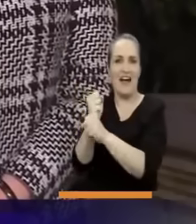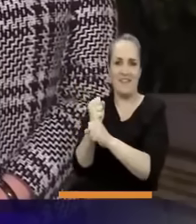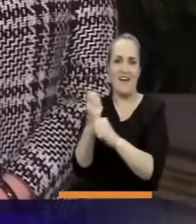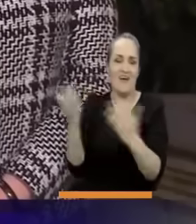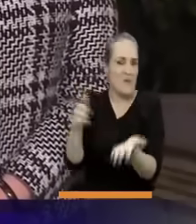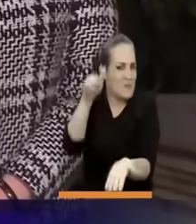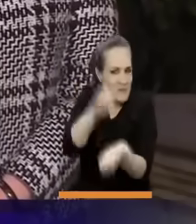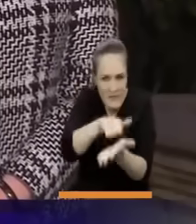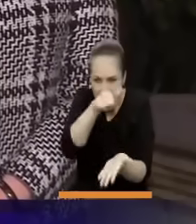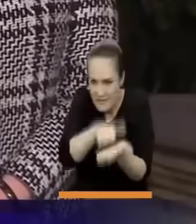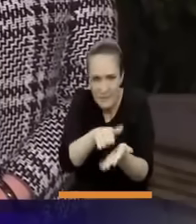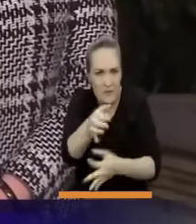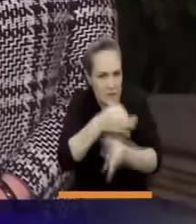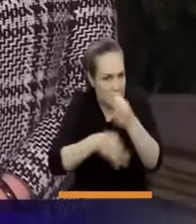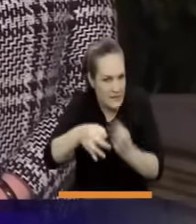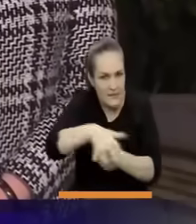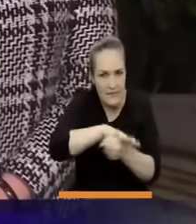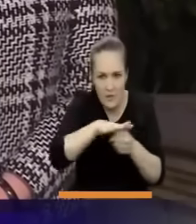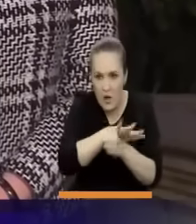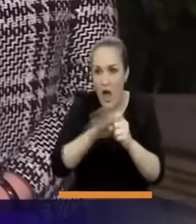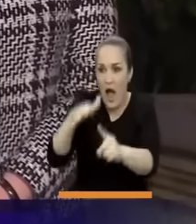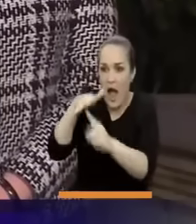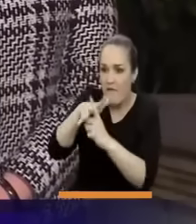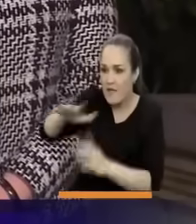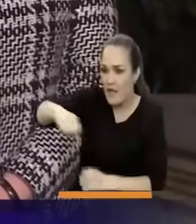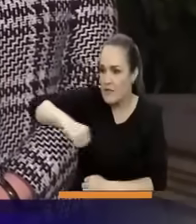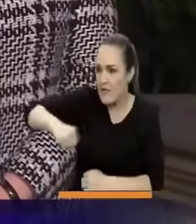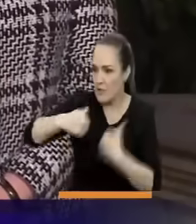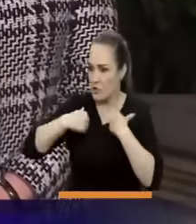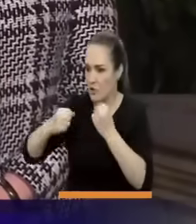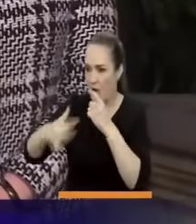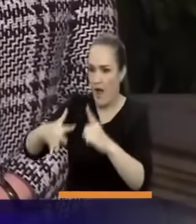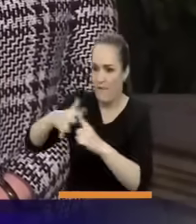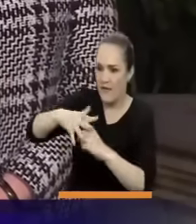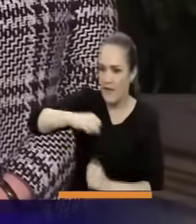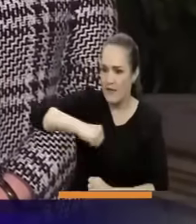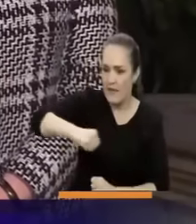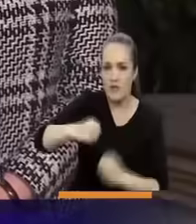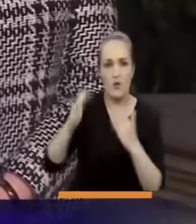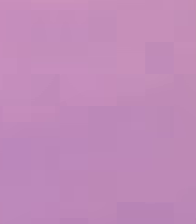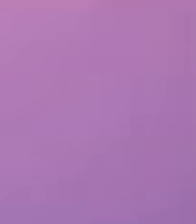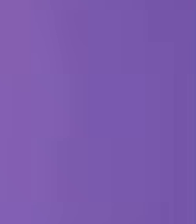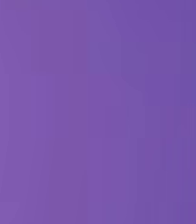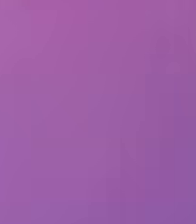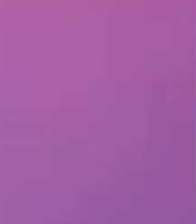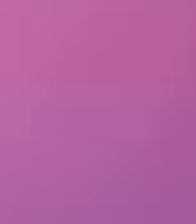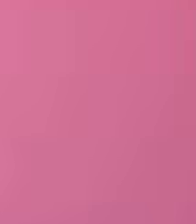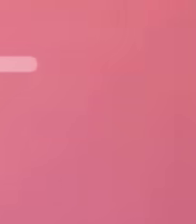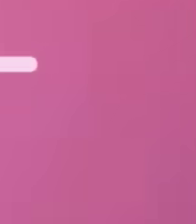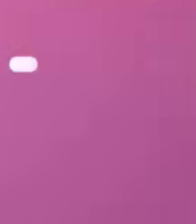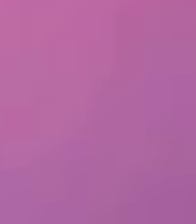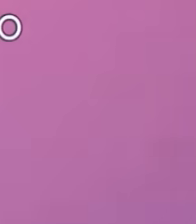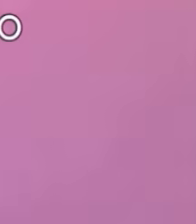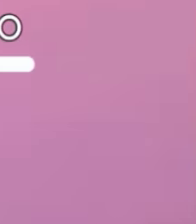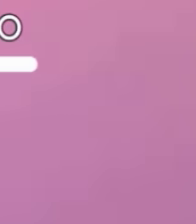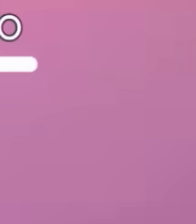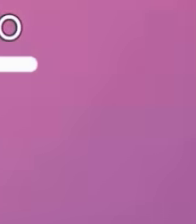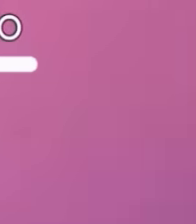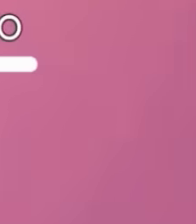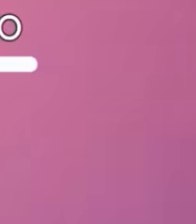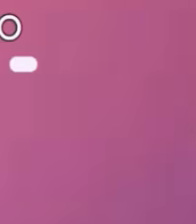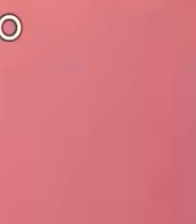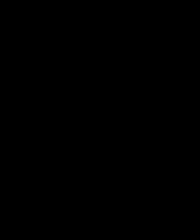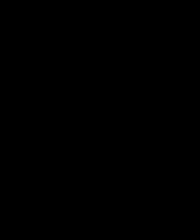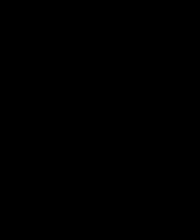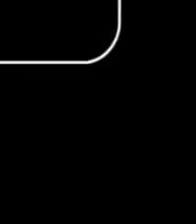afecta eventualmente la salud, afecta al derecho a la educación de los niños de Colombia. Gracias por hacer parte